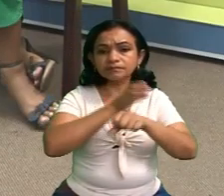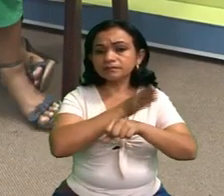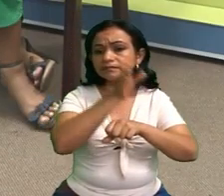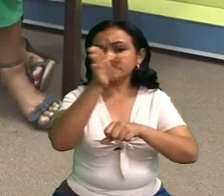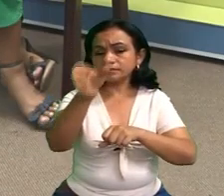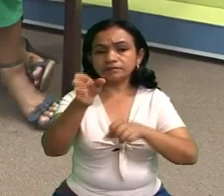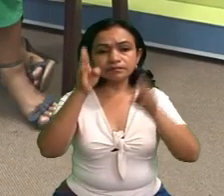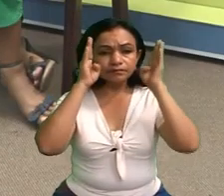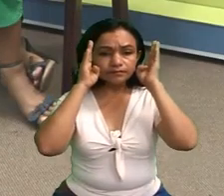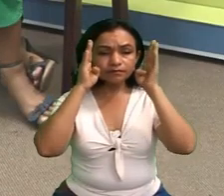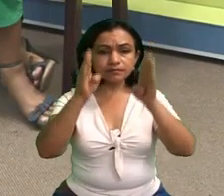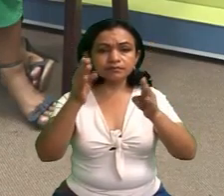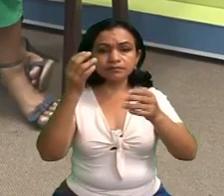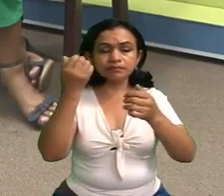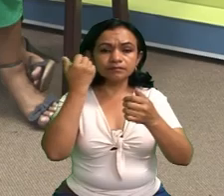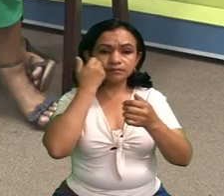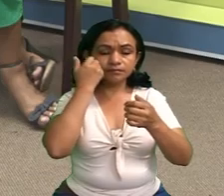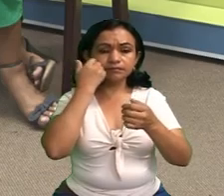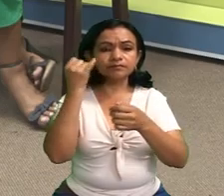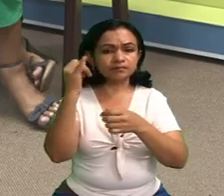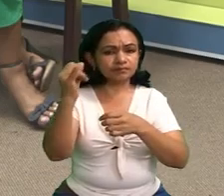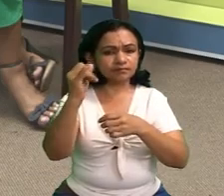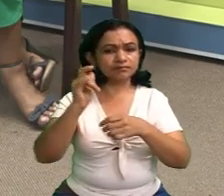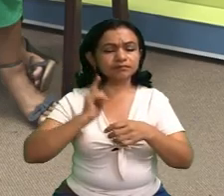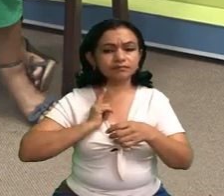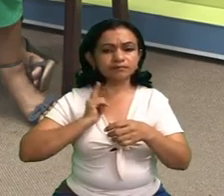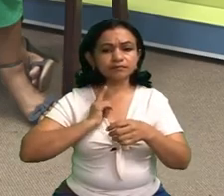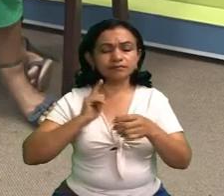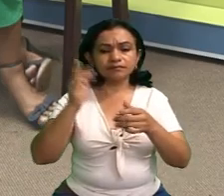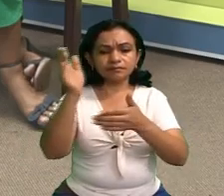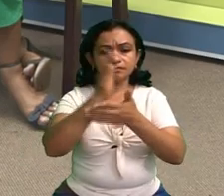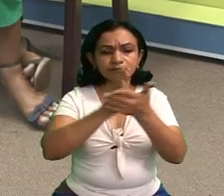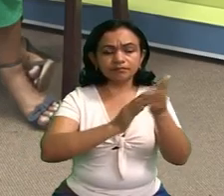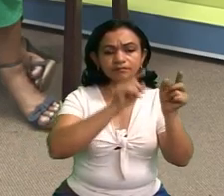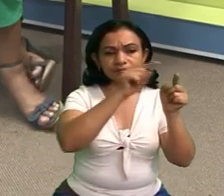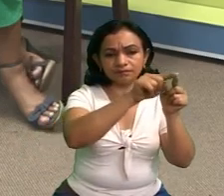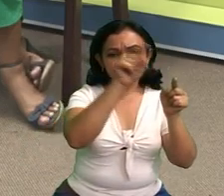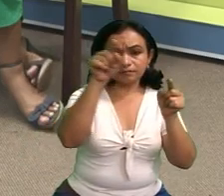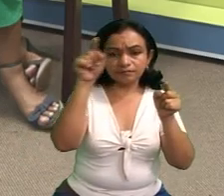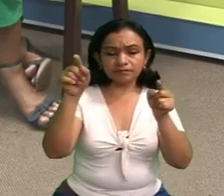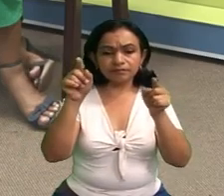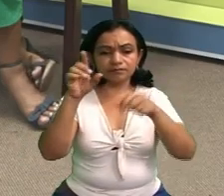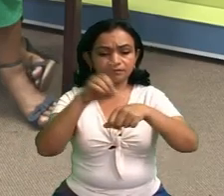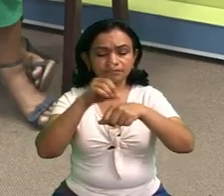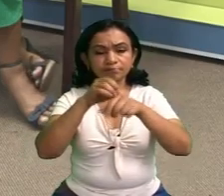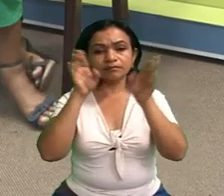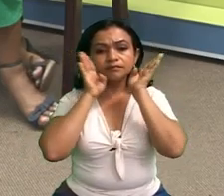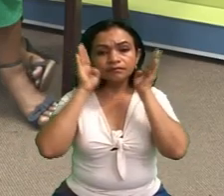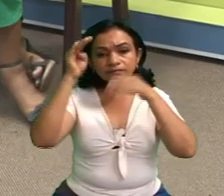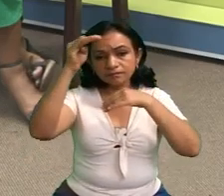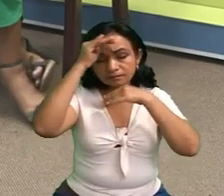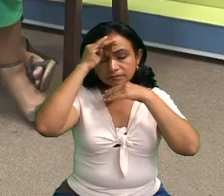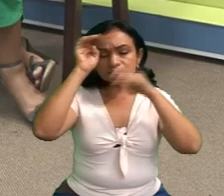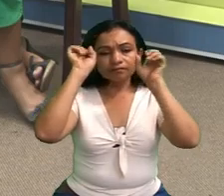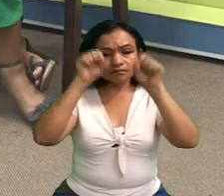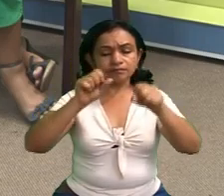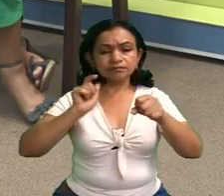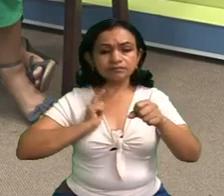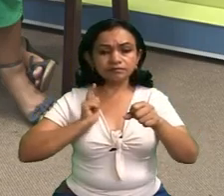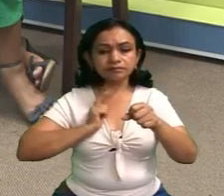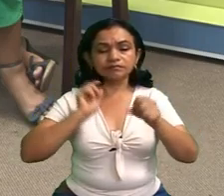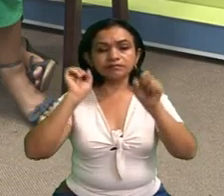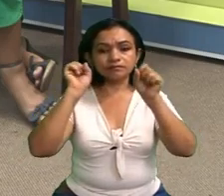tratarse de esta... Sí, existen en el país varias clínicas privadas donde se pueden encontrar este tipo de aparatología y